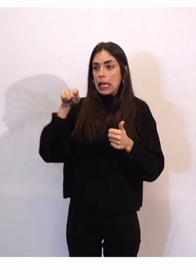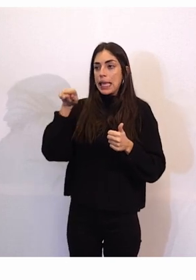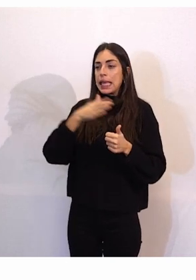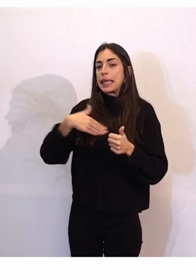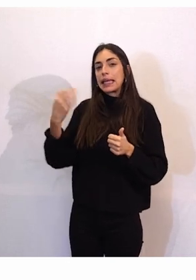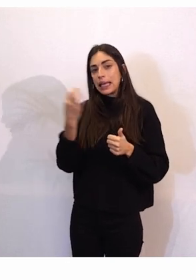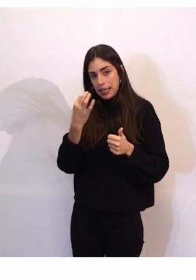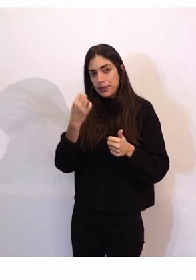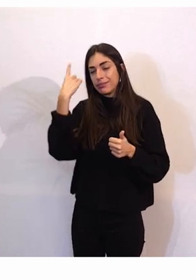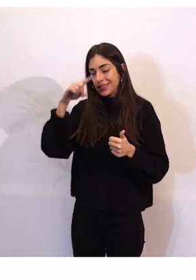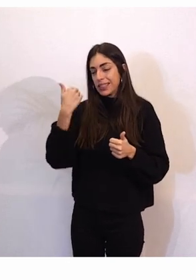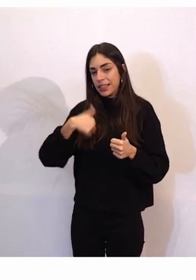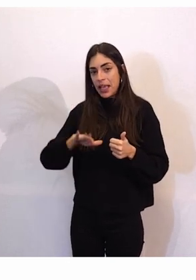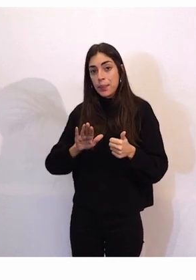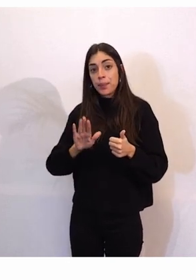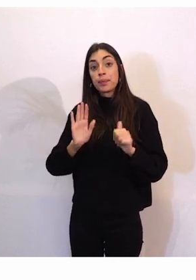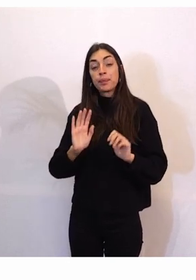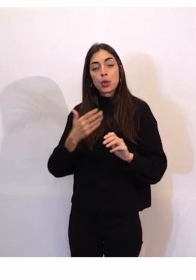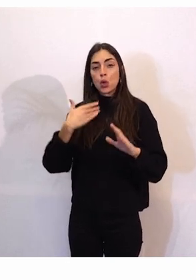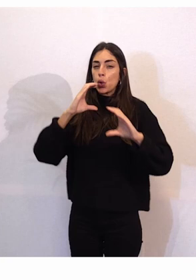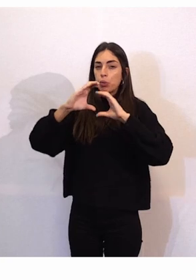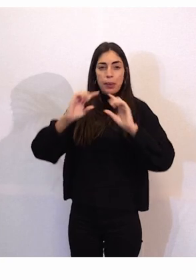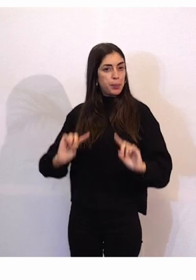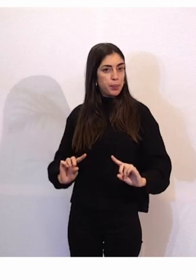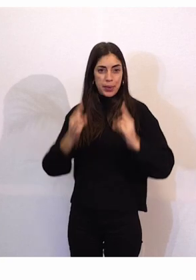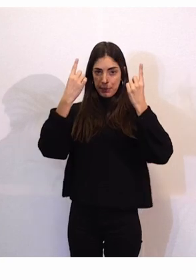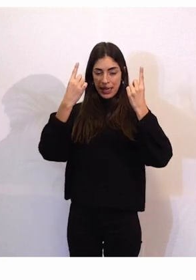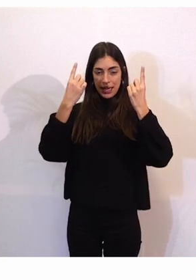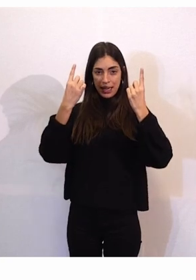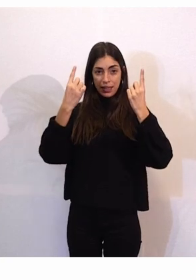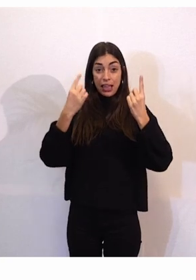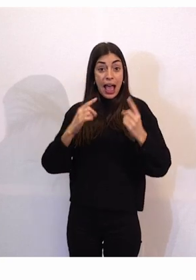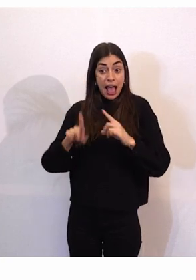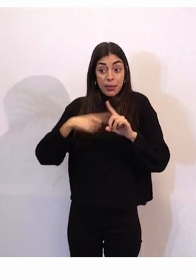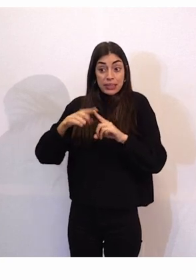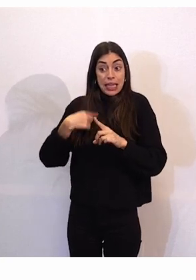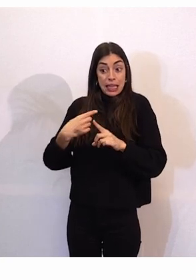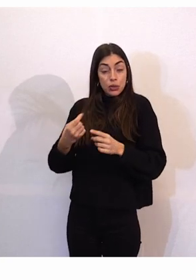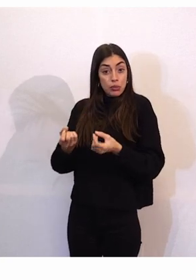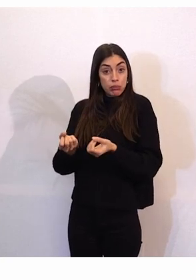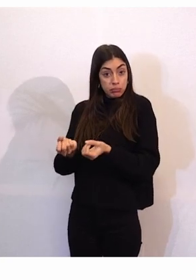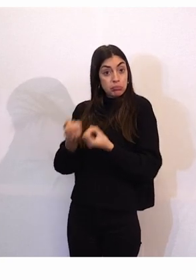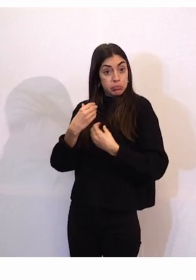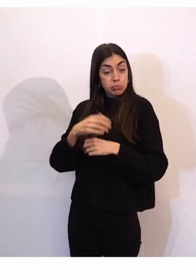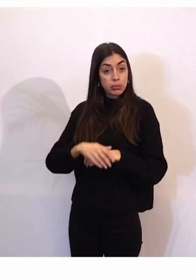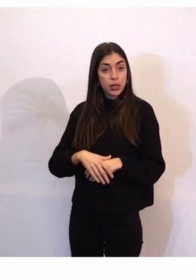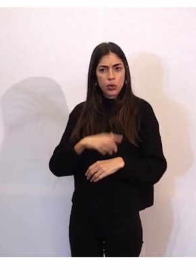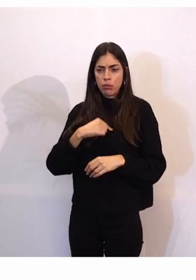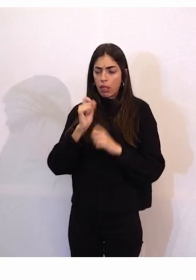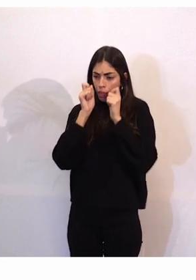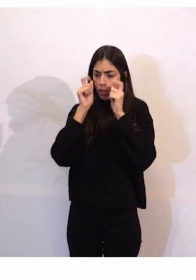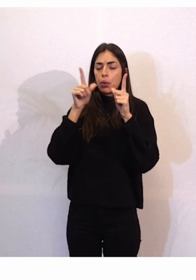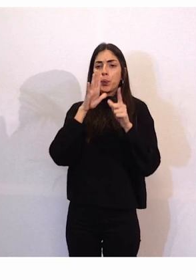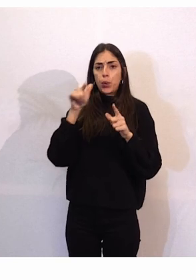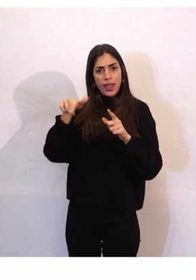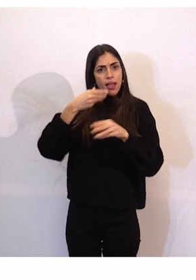sea, eso es nuestra primera comunicación. Además, es que me la hace ella. Me di cuenta porque me lo hacía ella. Cuando yo